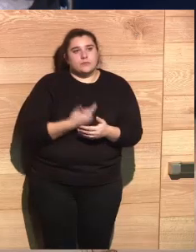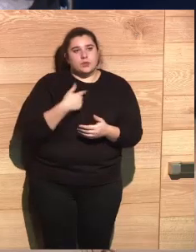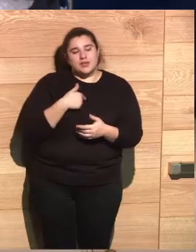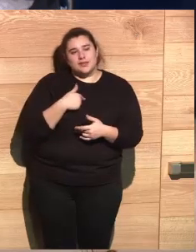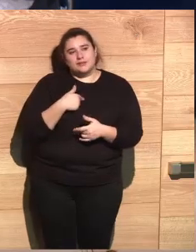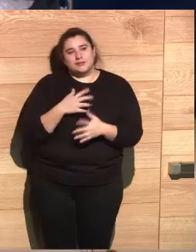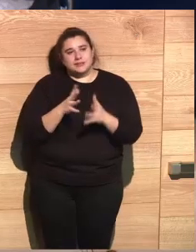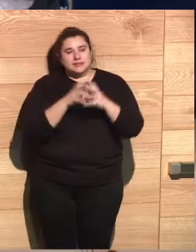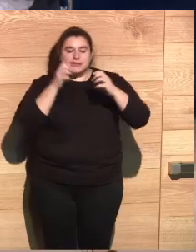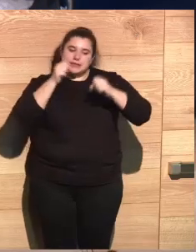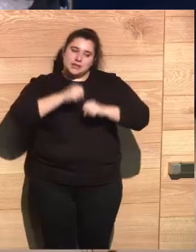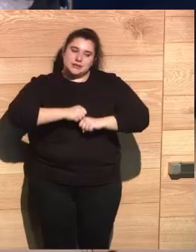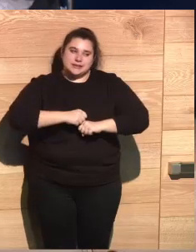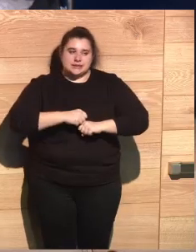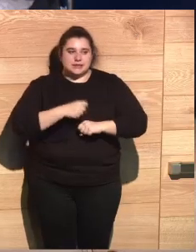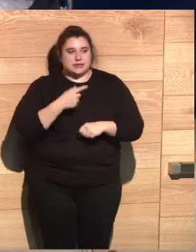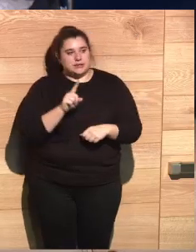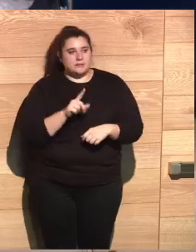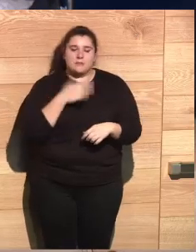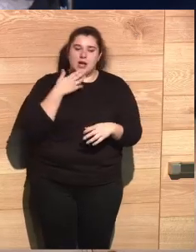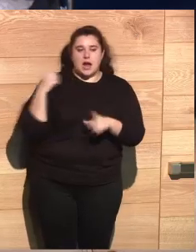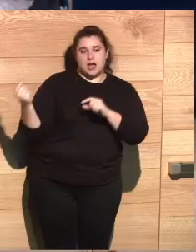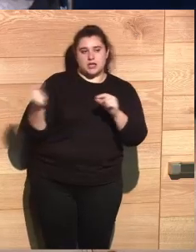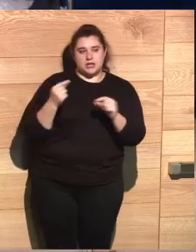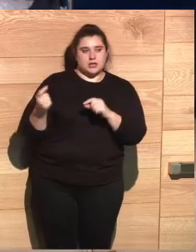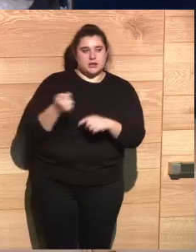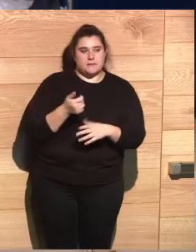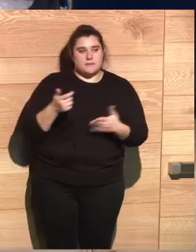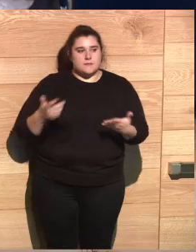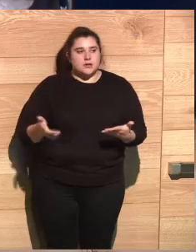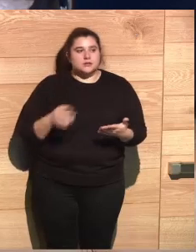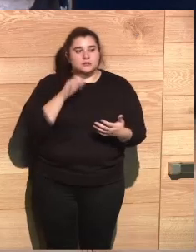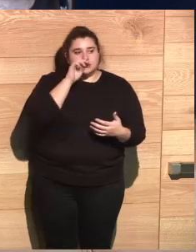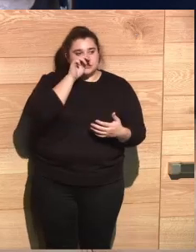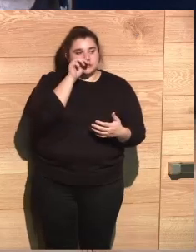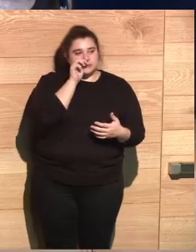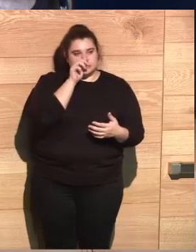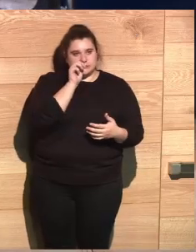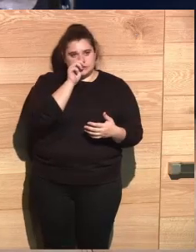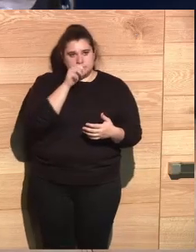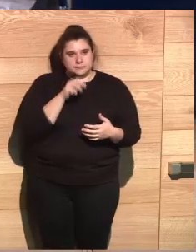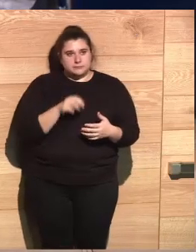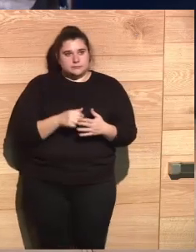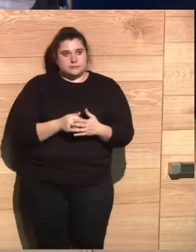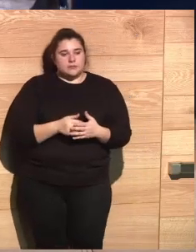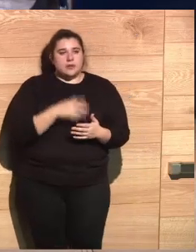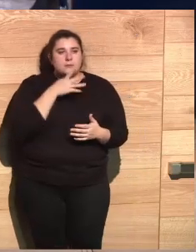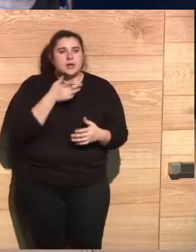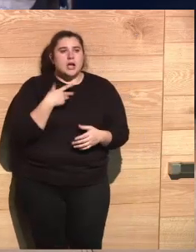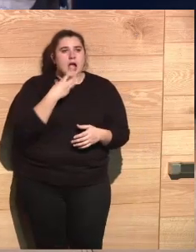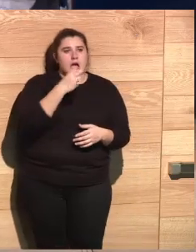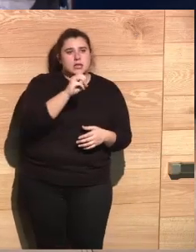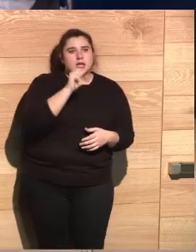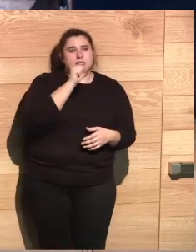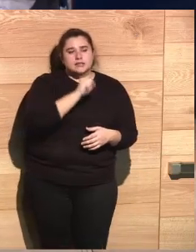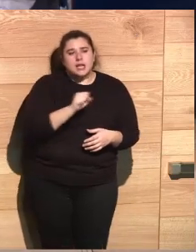Yo no estoy tan de acuerdo en lo de la realidad virtual, para discutir un poco. Vale. Pero es porque quizás llevo 30 años oyendo que el año que